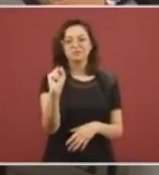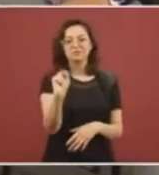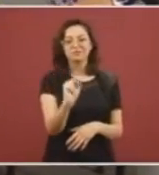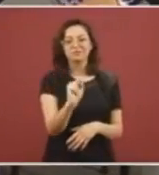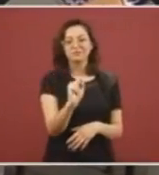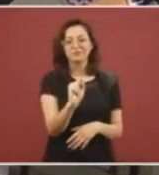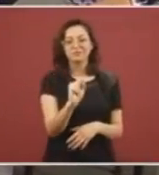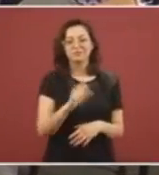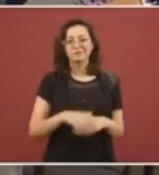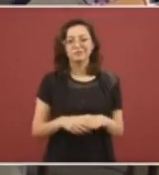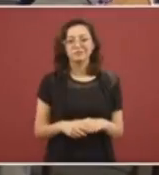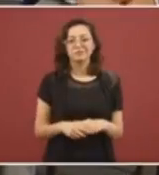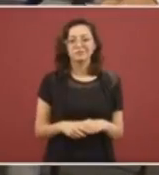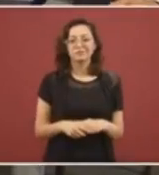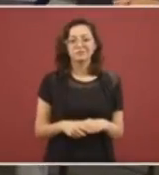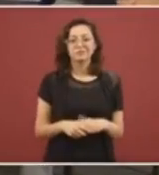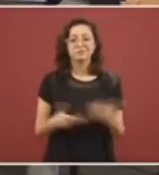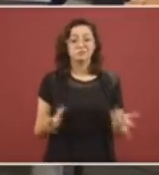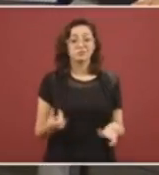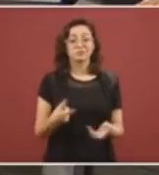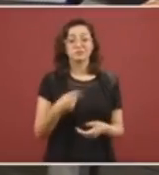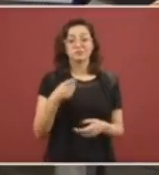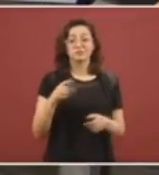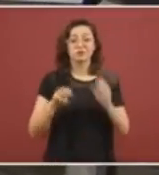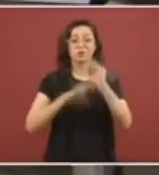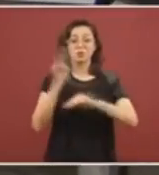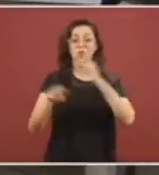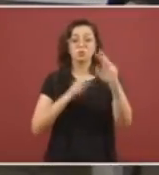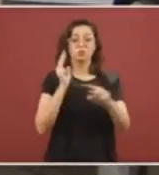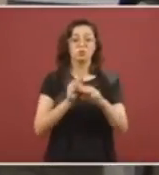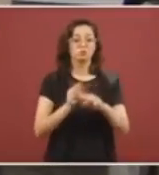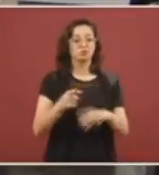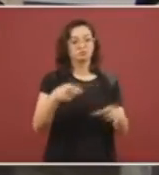solo son de lo mejor del mundo